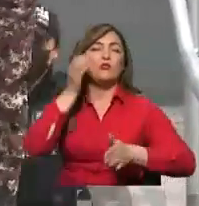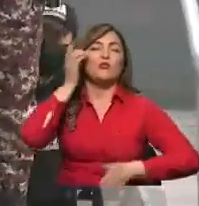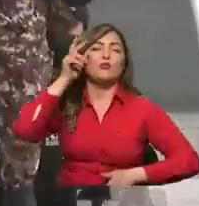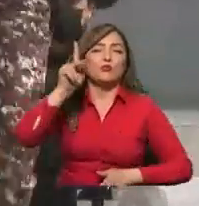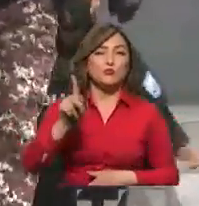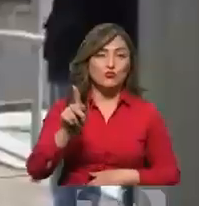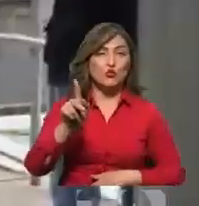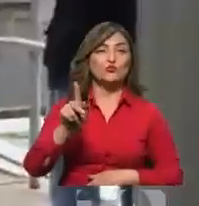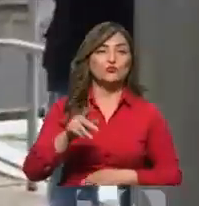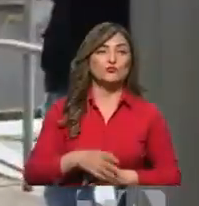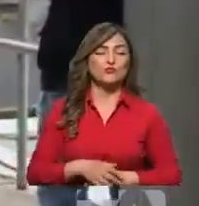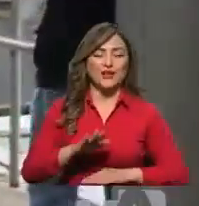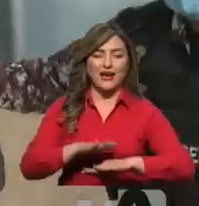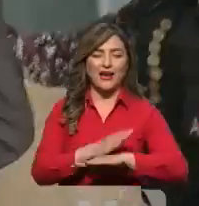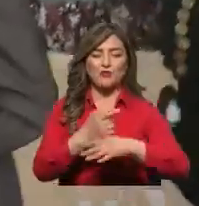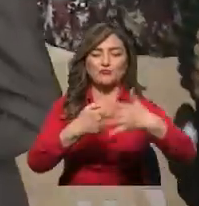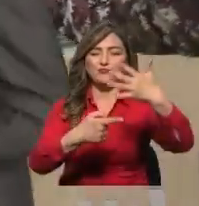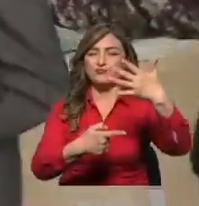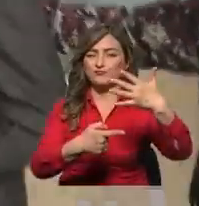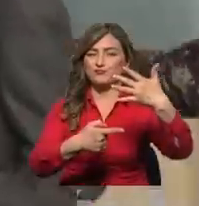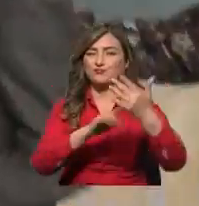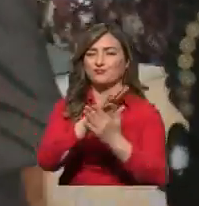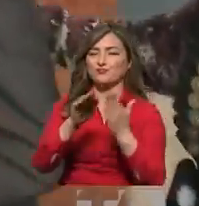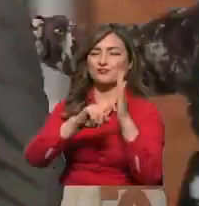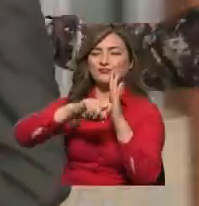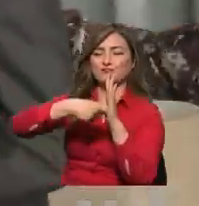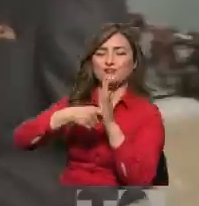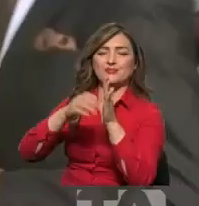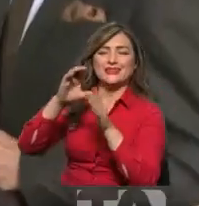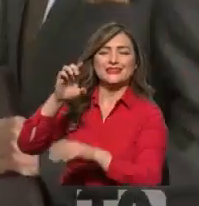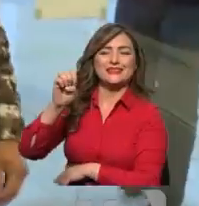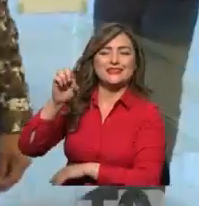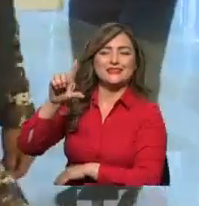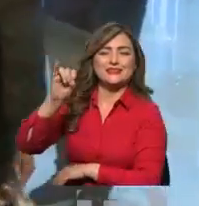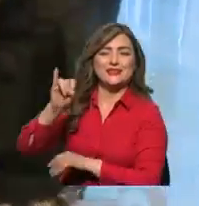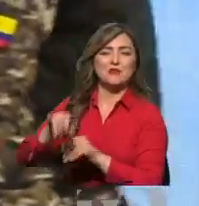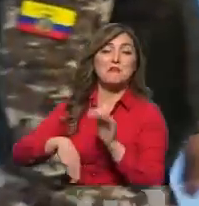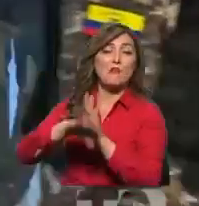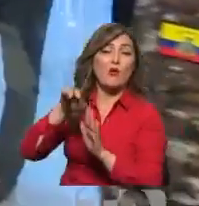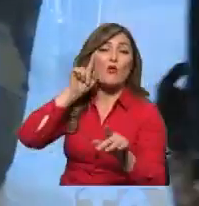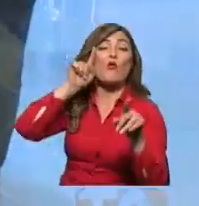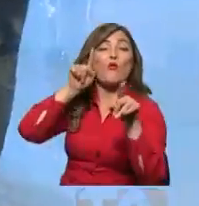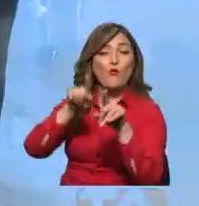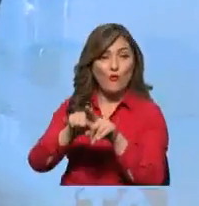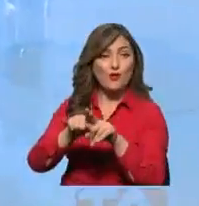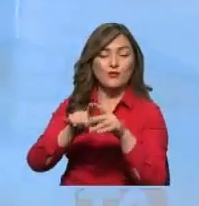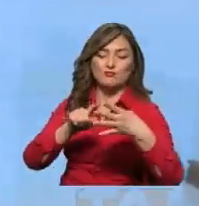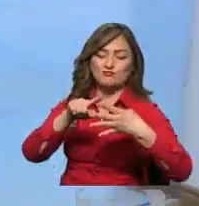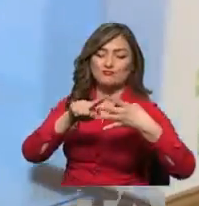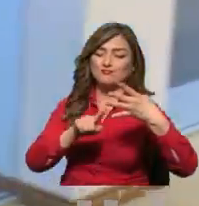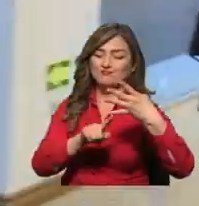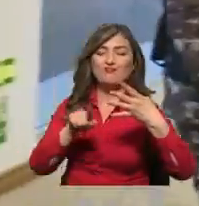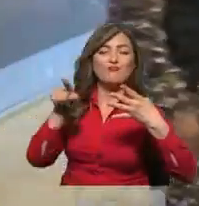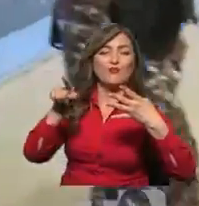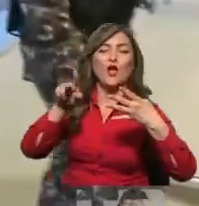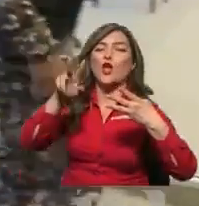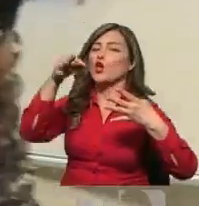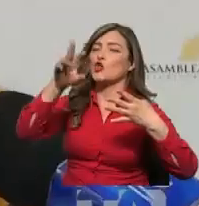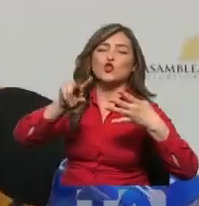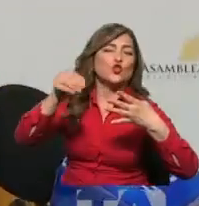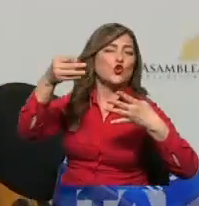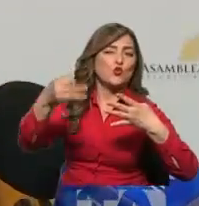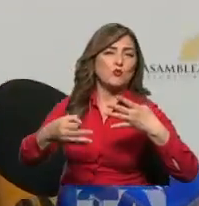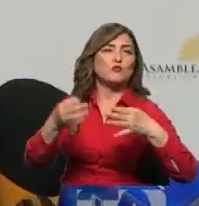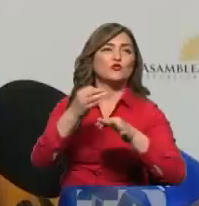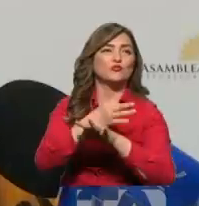de las seis causales que se plantearon la mayoría de los asambleístas coincidieron en que en cuatro se le incumplió sus funciones